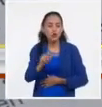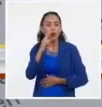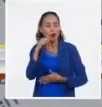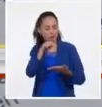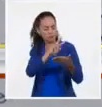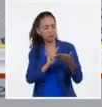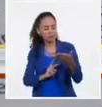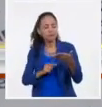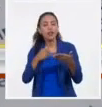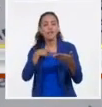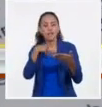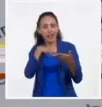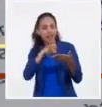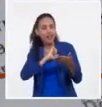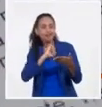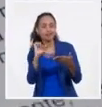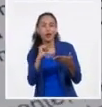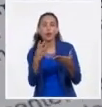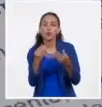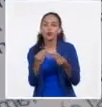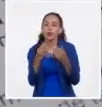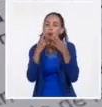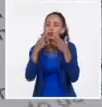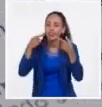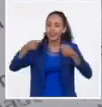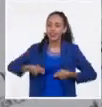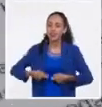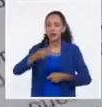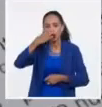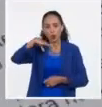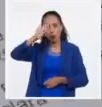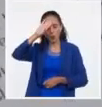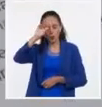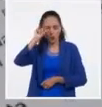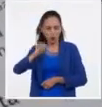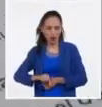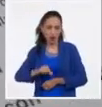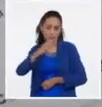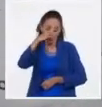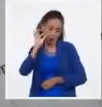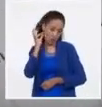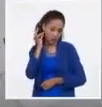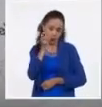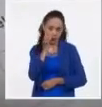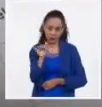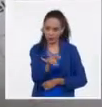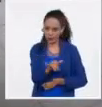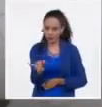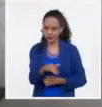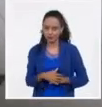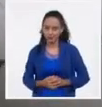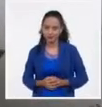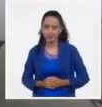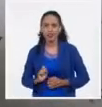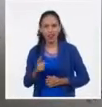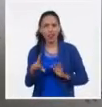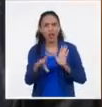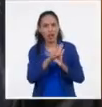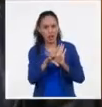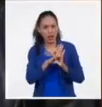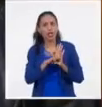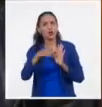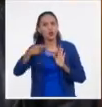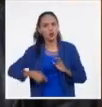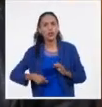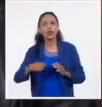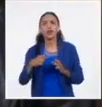popular la conquista de importantes derechos para los cubanos y cubanas. Una norma jurídica muy positiva, muy